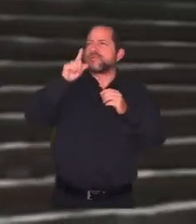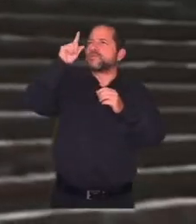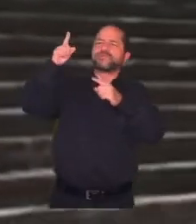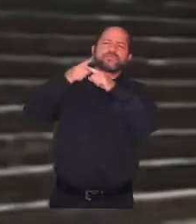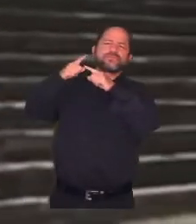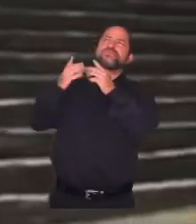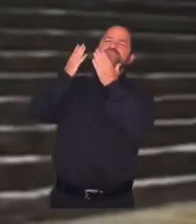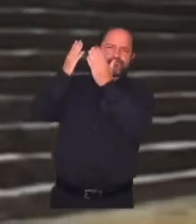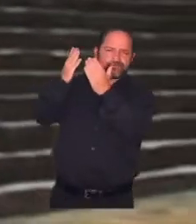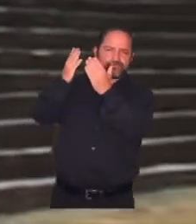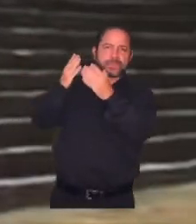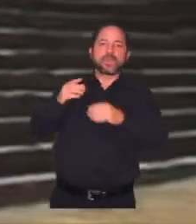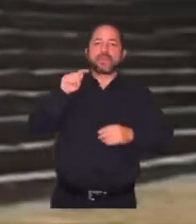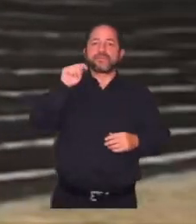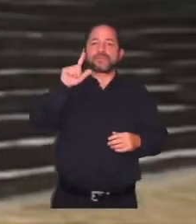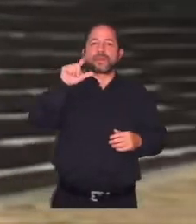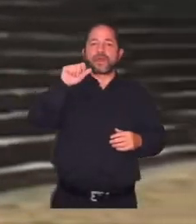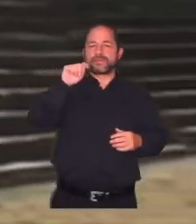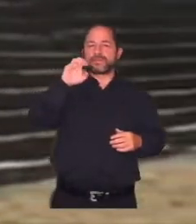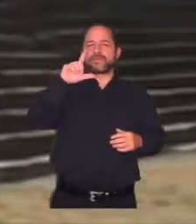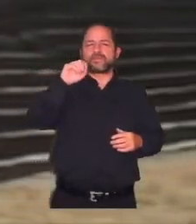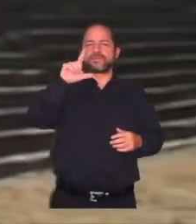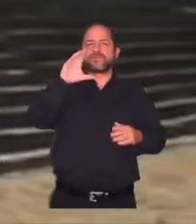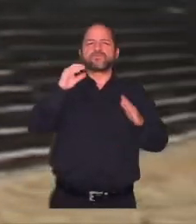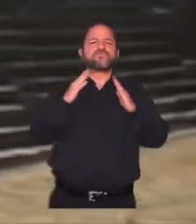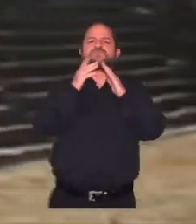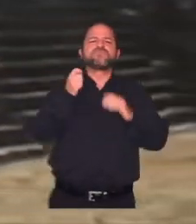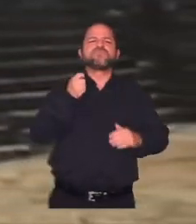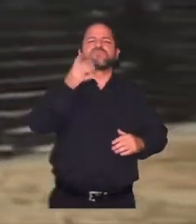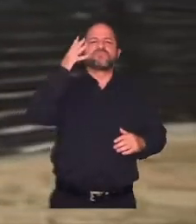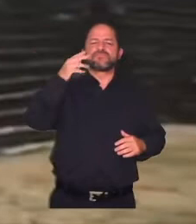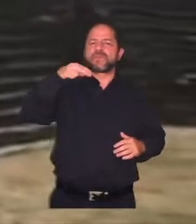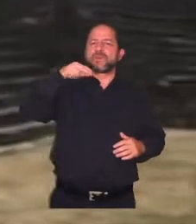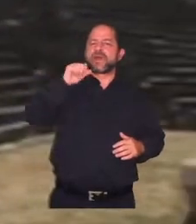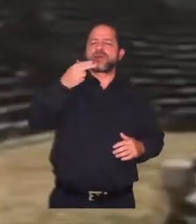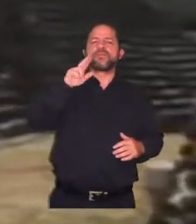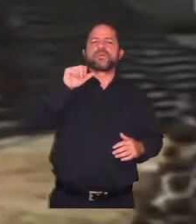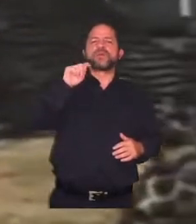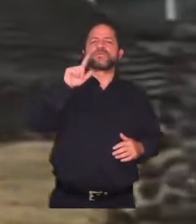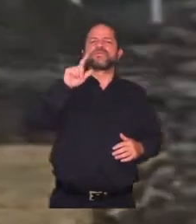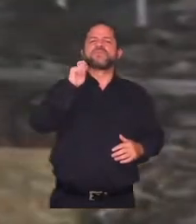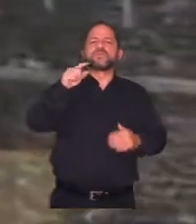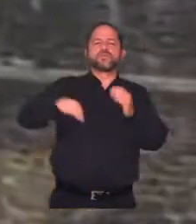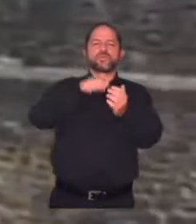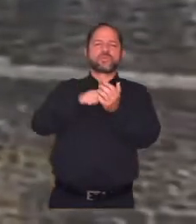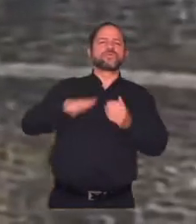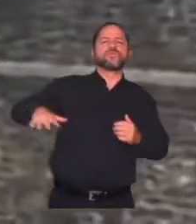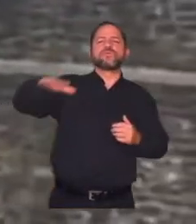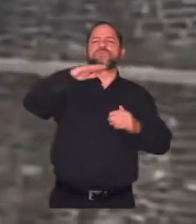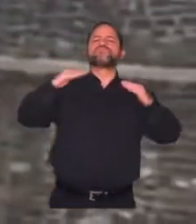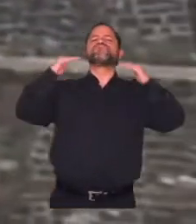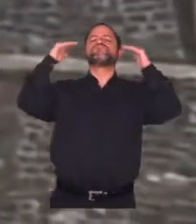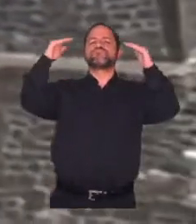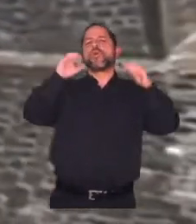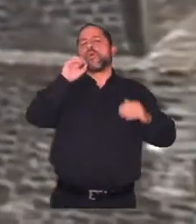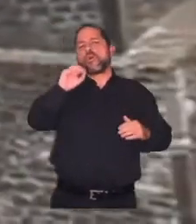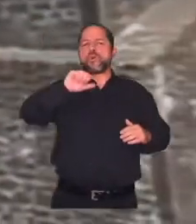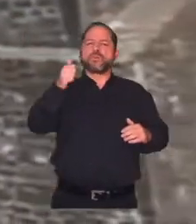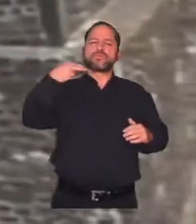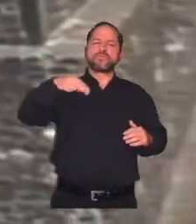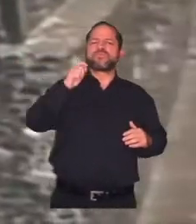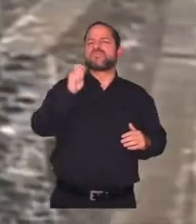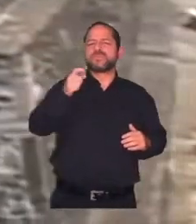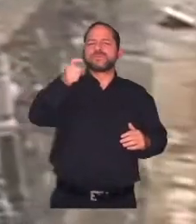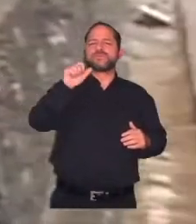adecuada a la alta jerarquía sacerdotal de la ciudad el templo mayor en su etapa 2 fue idéntico en medidas y